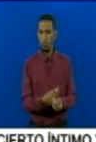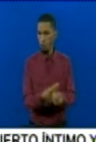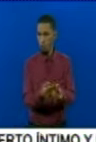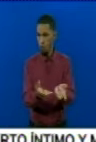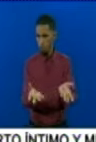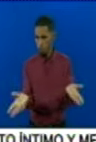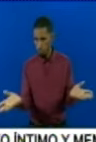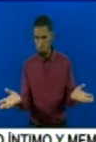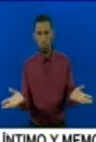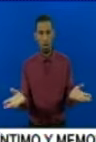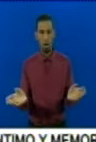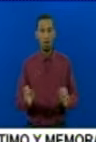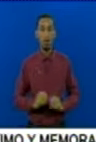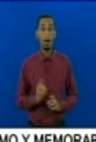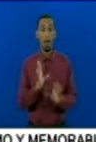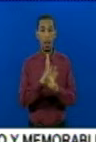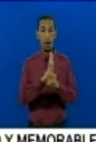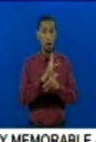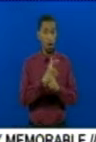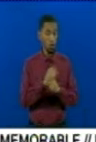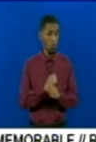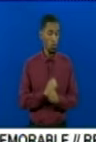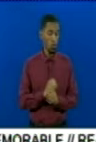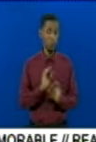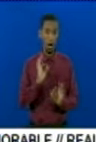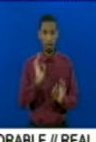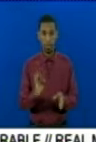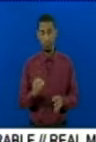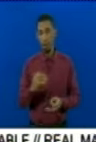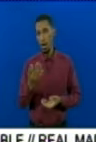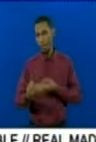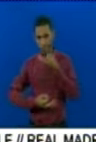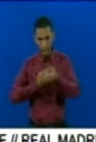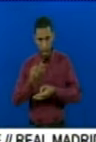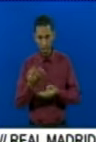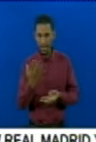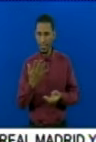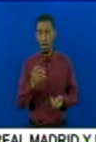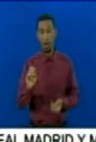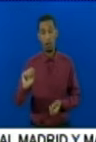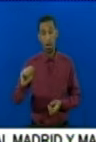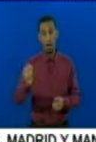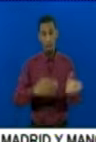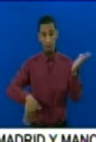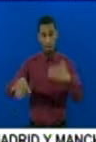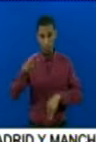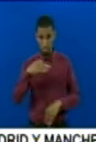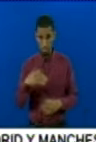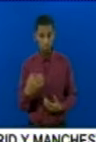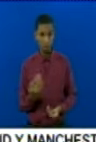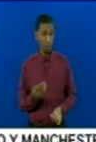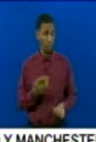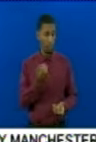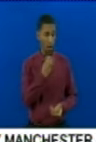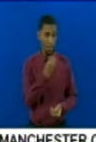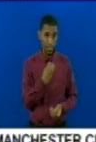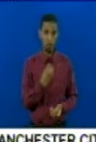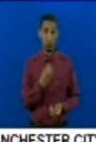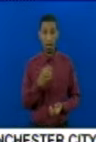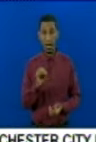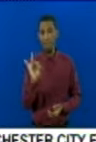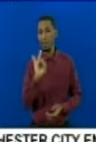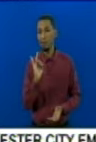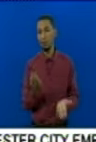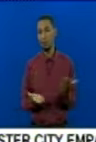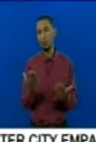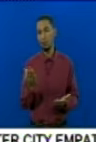distribución del arroz. Como bien expresaba la ministra de Comercio Interior, las 7 libras de arroz de la canasta familiar normada de